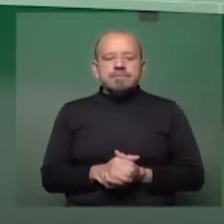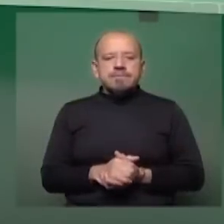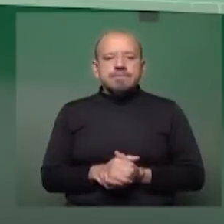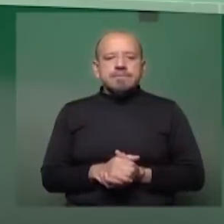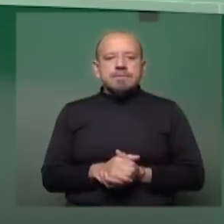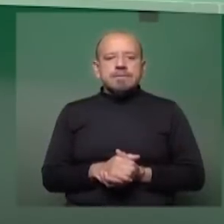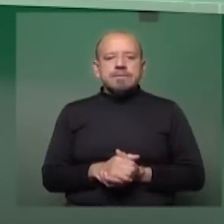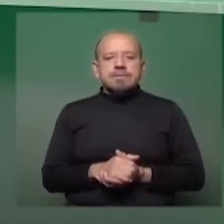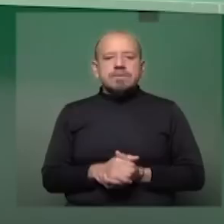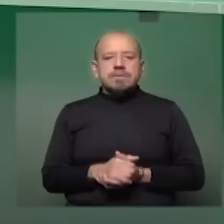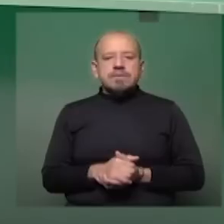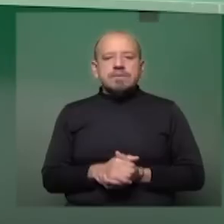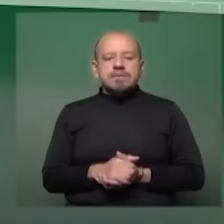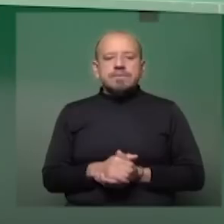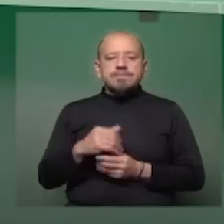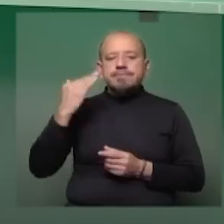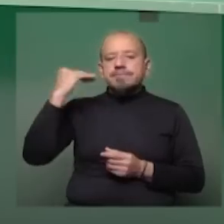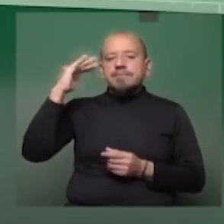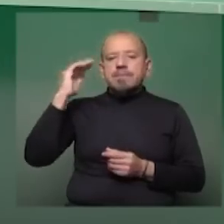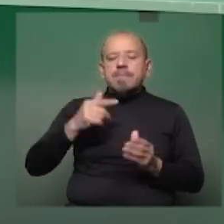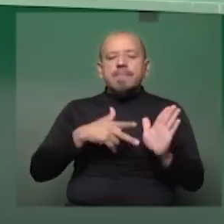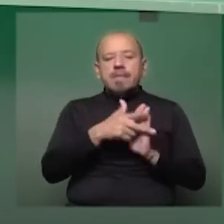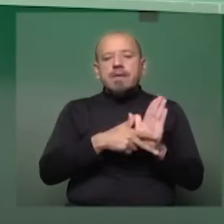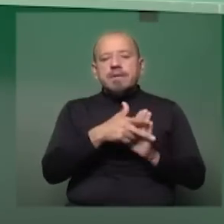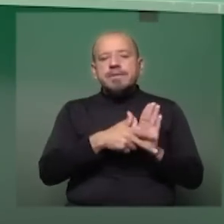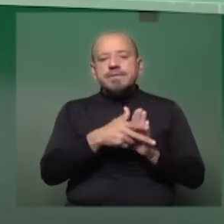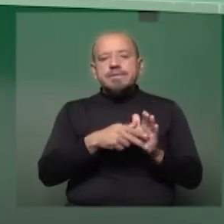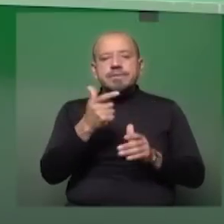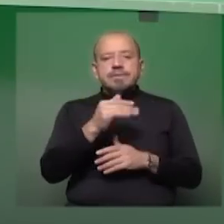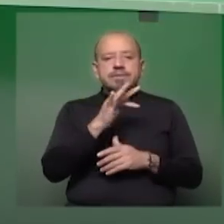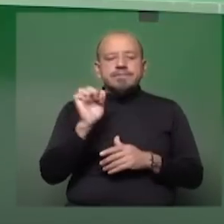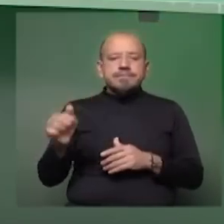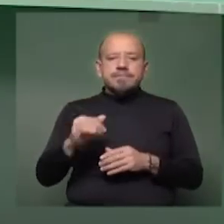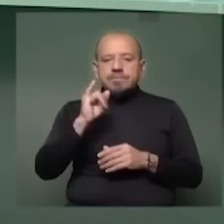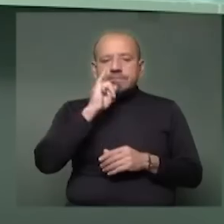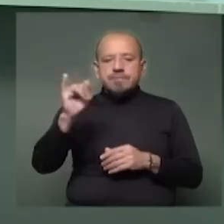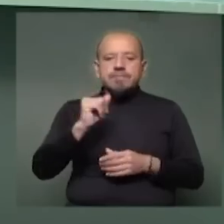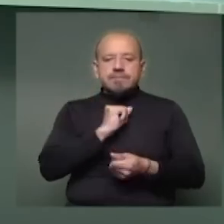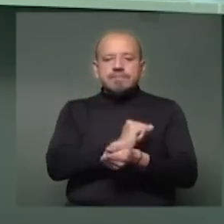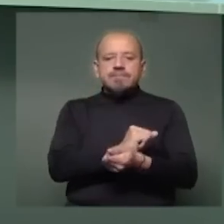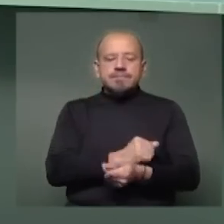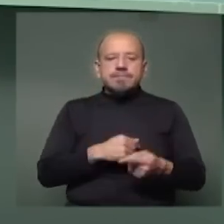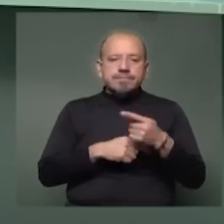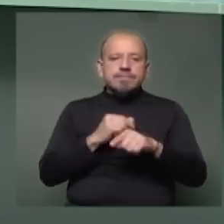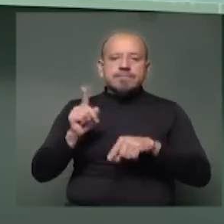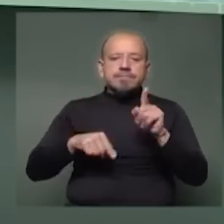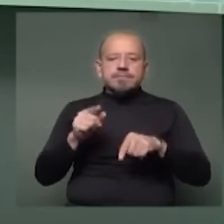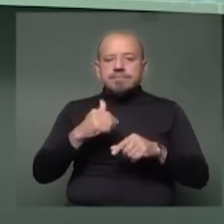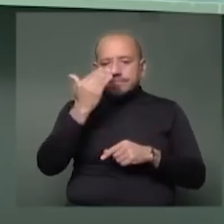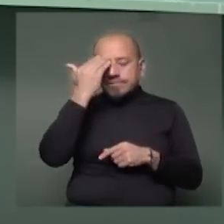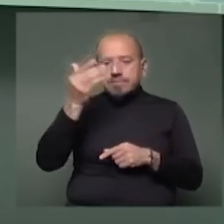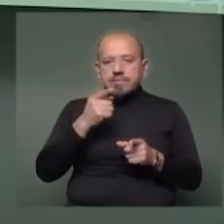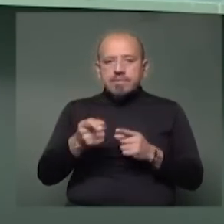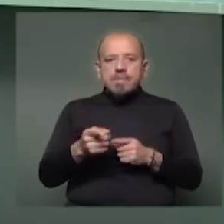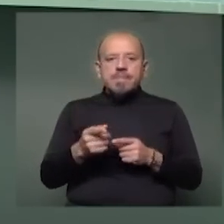bueno cambiamos de tema autoridades de afe presentaron una denuncia penal en fiscalía contra la gestión frenteamplista de la